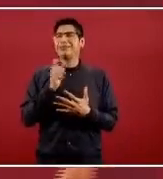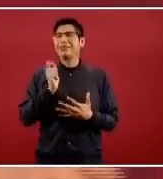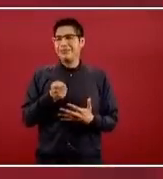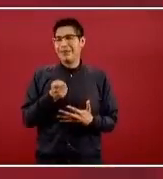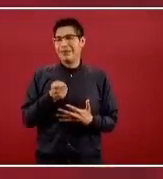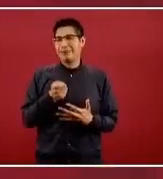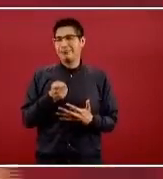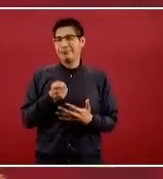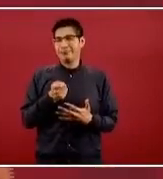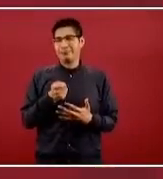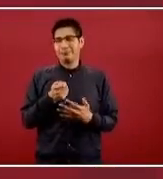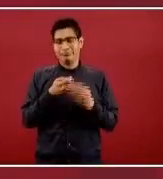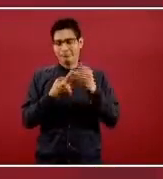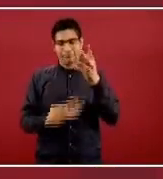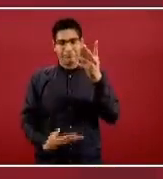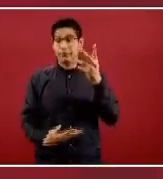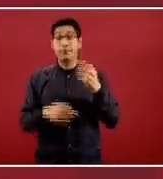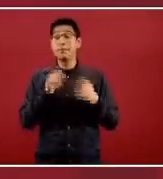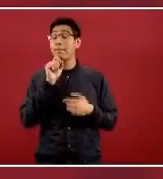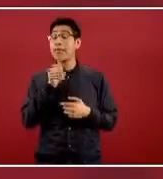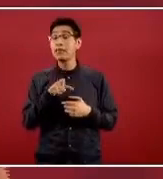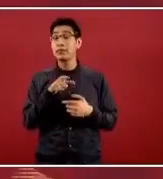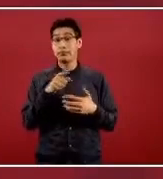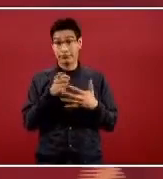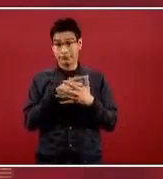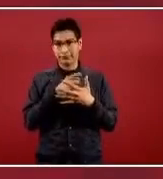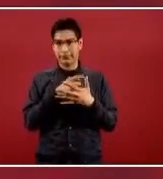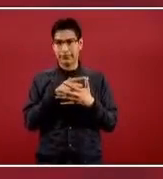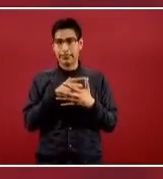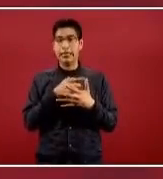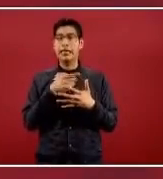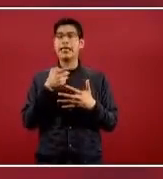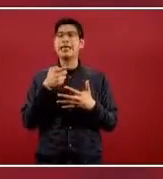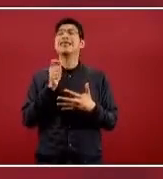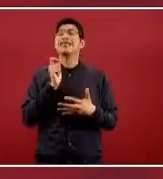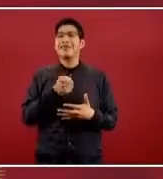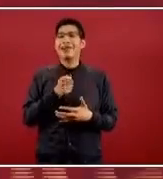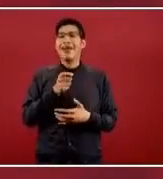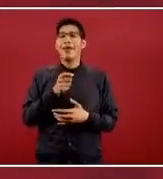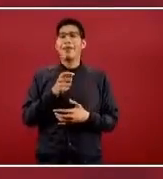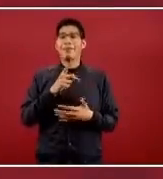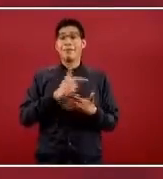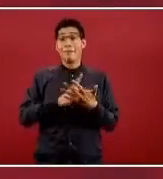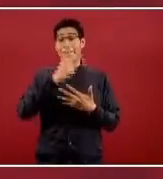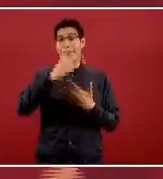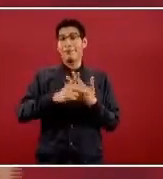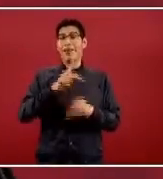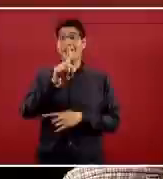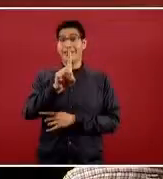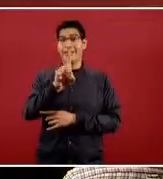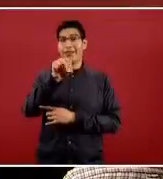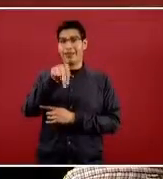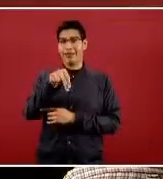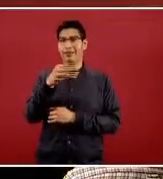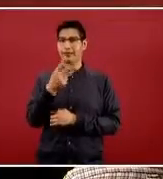obviamente, la adición, de hecho esa es previa, la adición del plan DN3 y el plan marino.